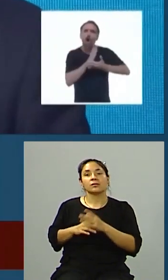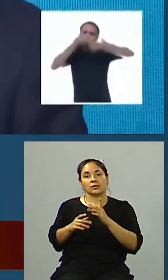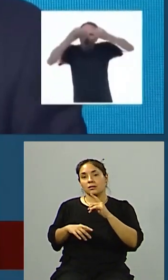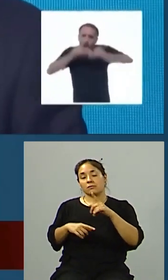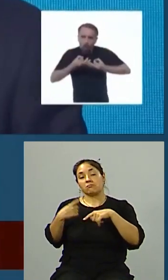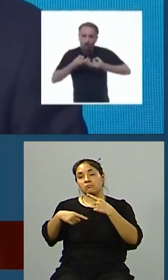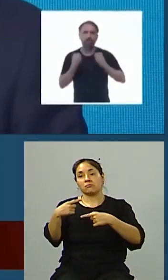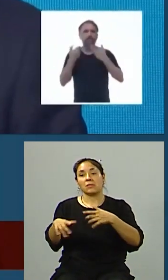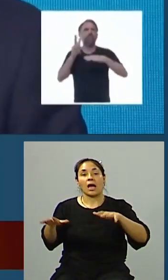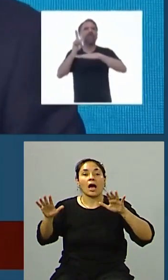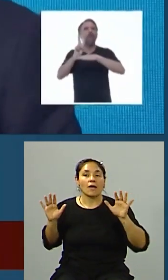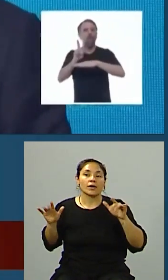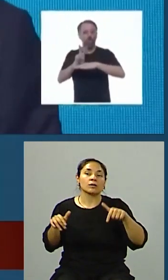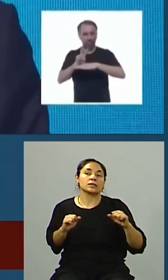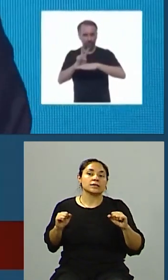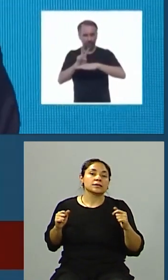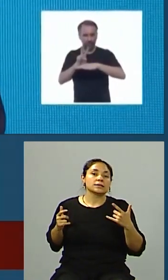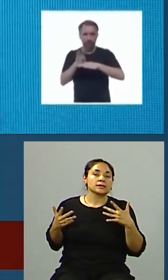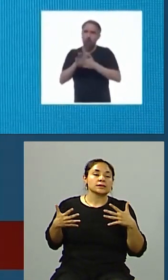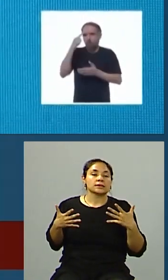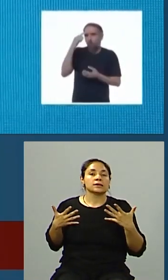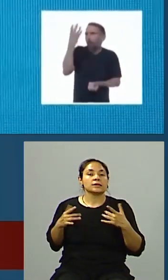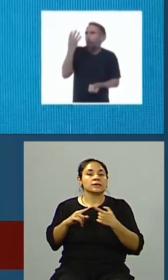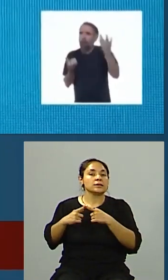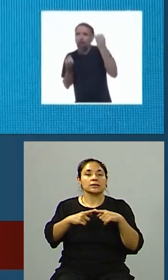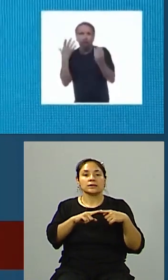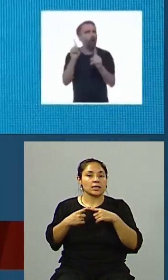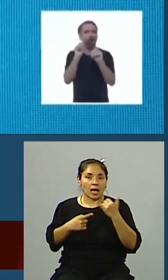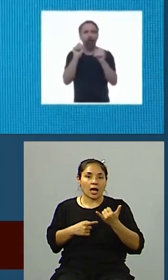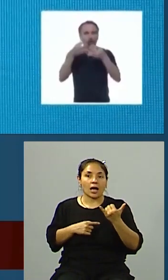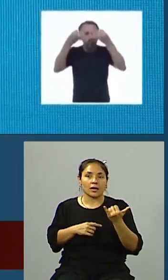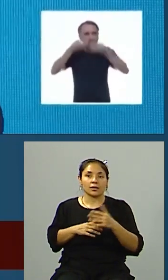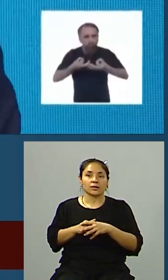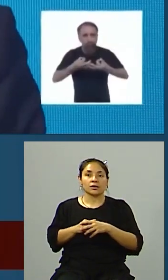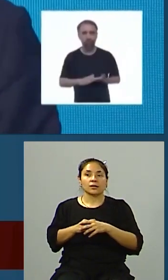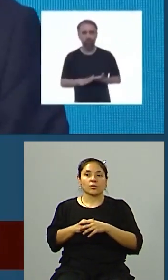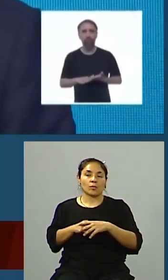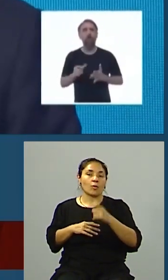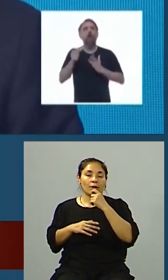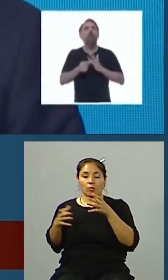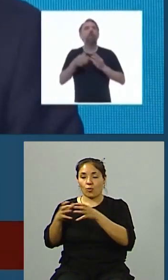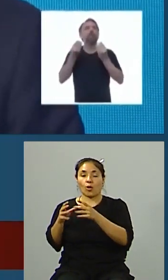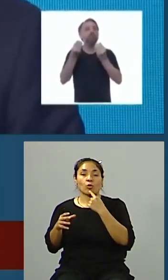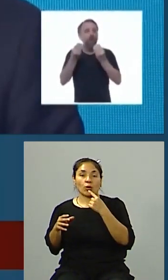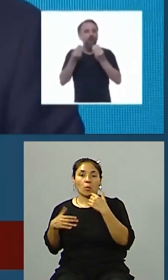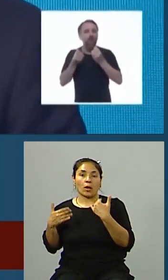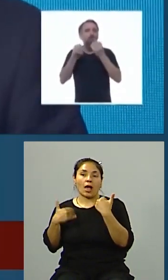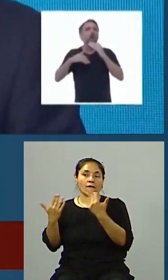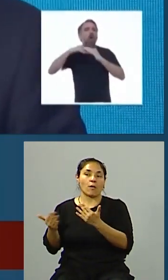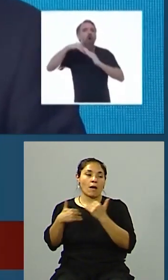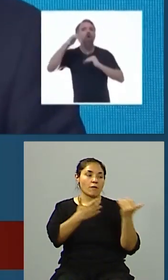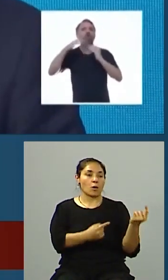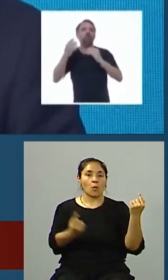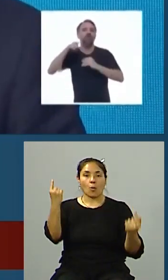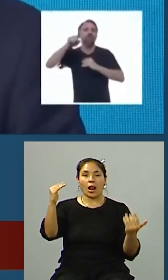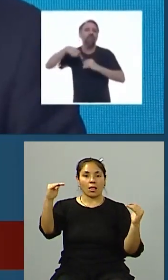días, bueno, momentos de mucha tensión porque hay todavía votantes bajo disputa que pudieran inclinar la balanza para un lado y para el otro. Se entiende que